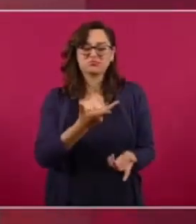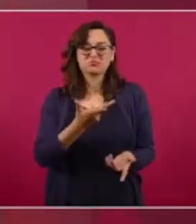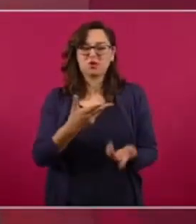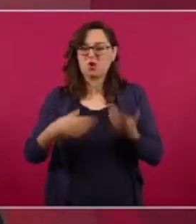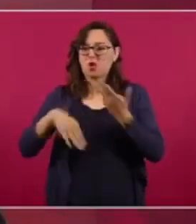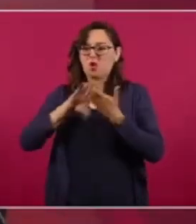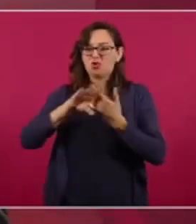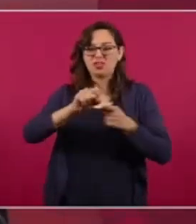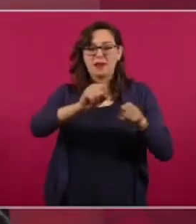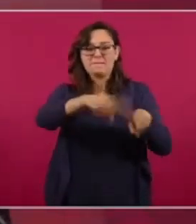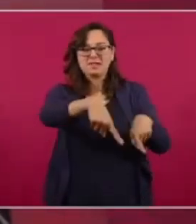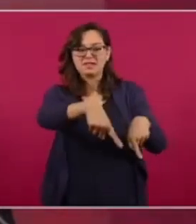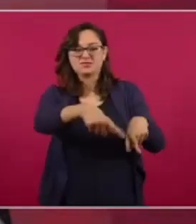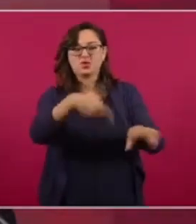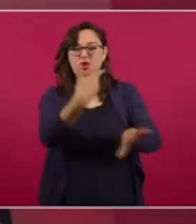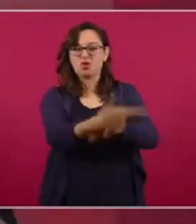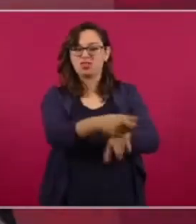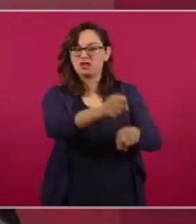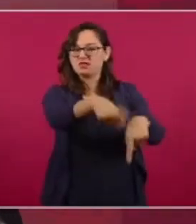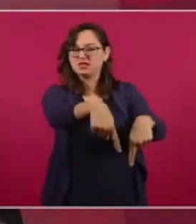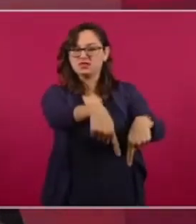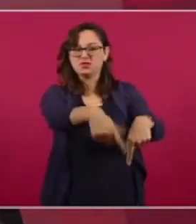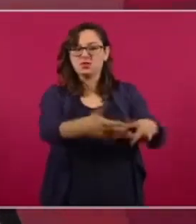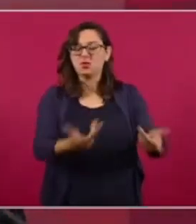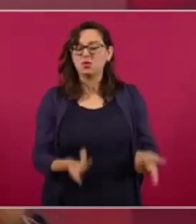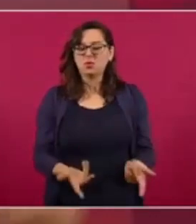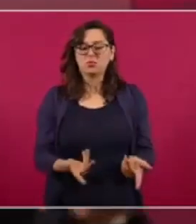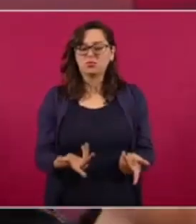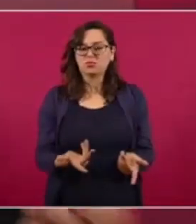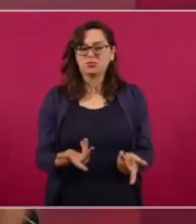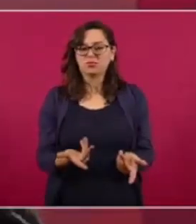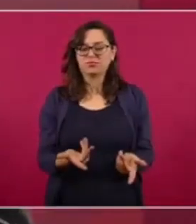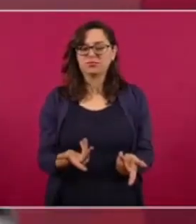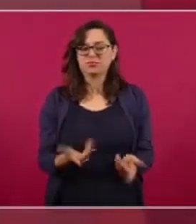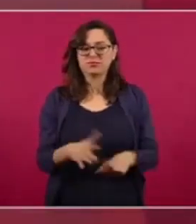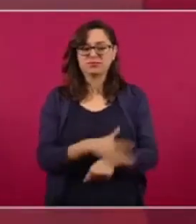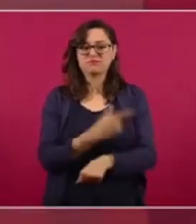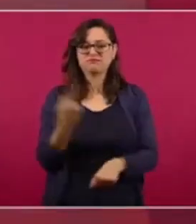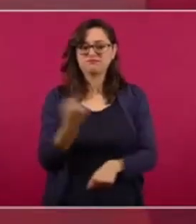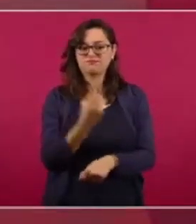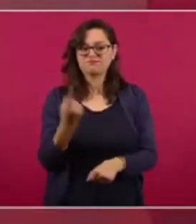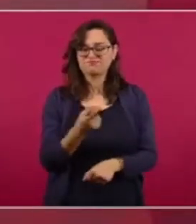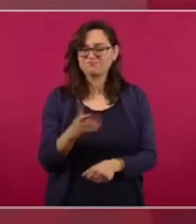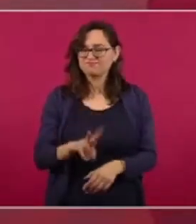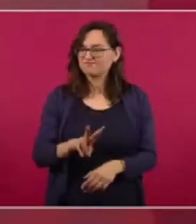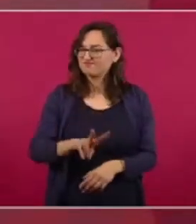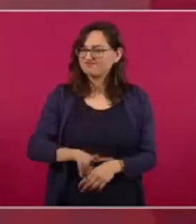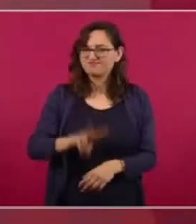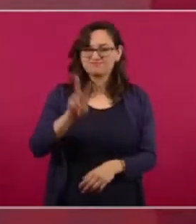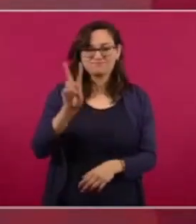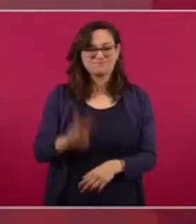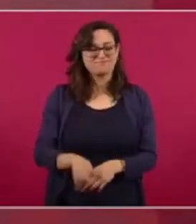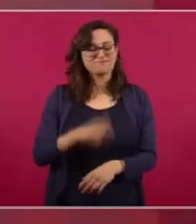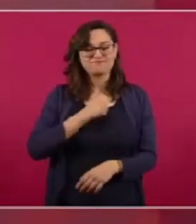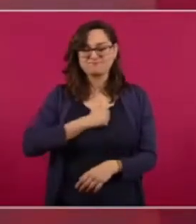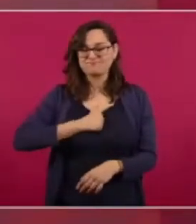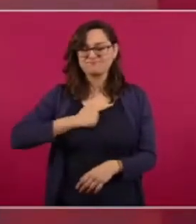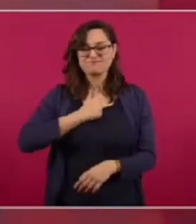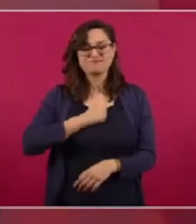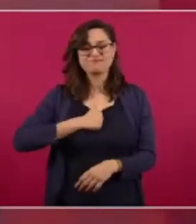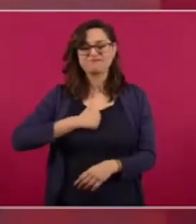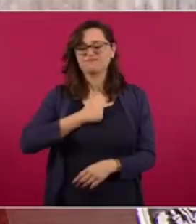porque desgraciadamente, y es el fruto podrido de la